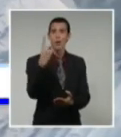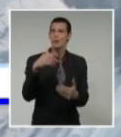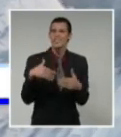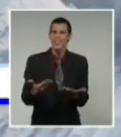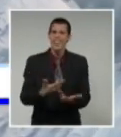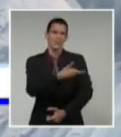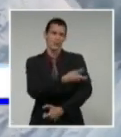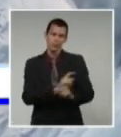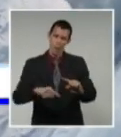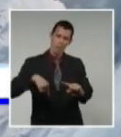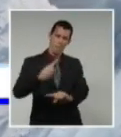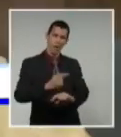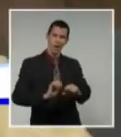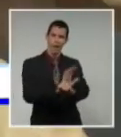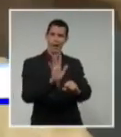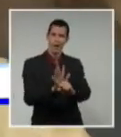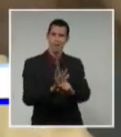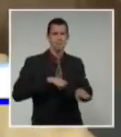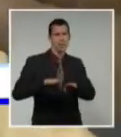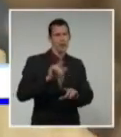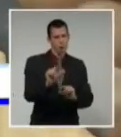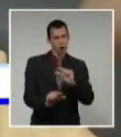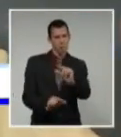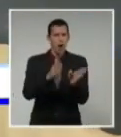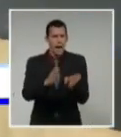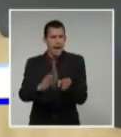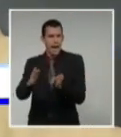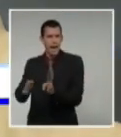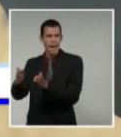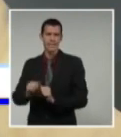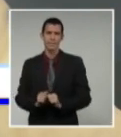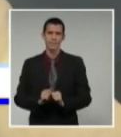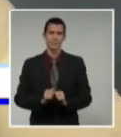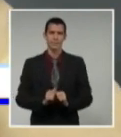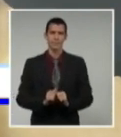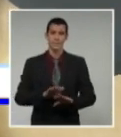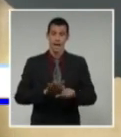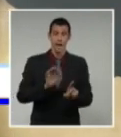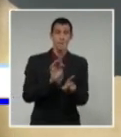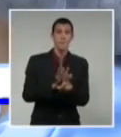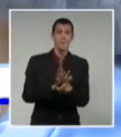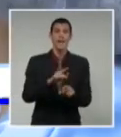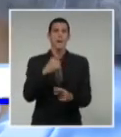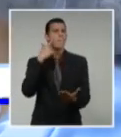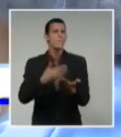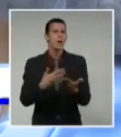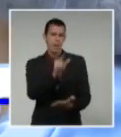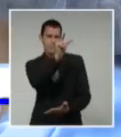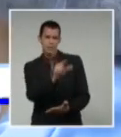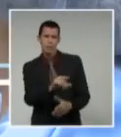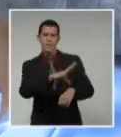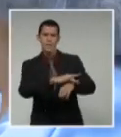le ha dado la vuelta que le ha dado la vuelta al mundo y es el anuncio por parte de la autoridades cubana de